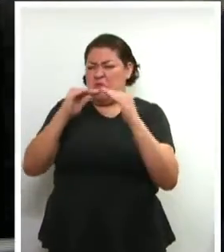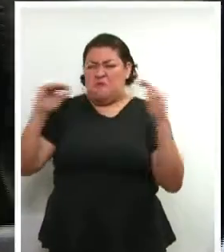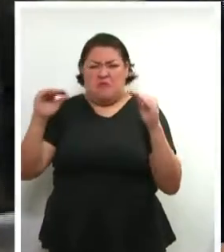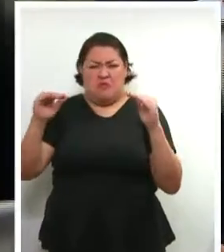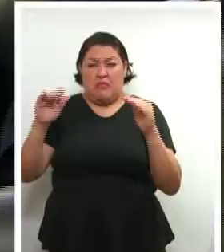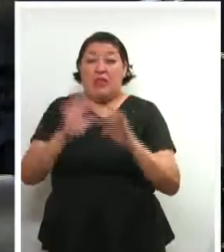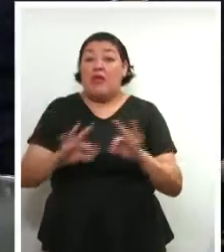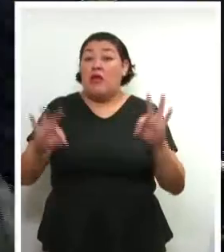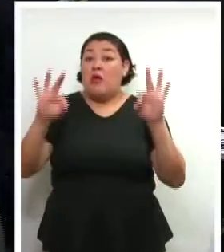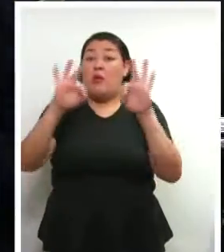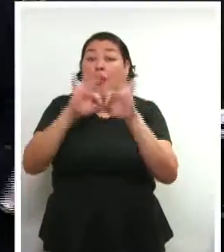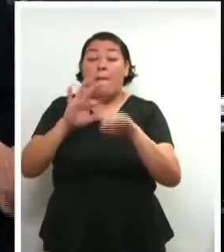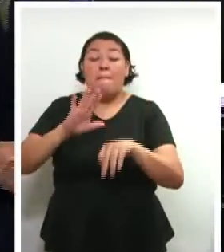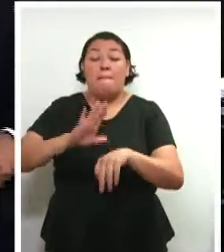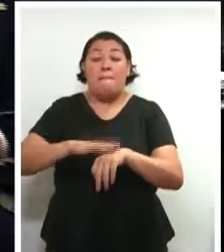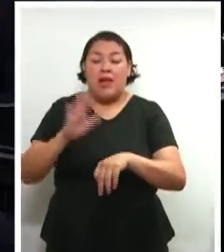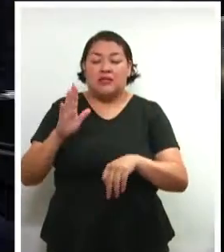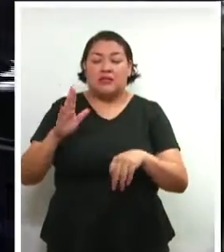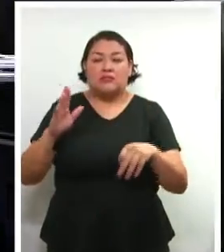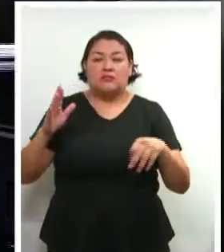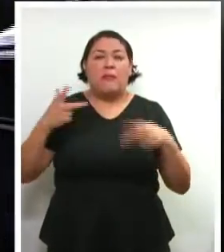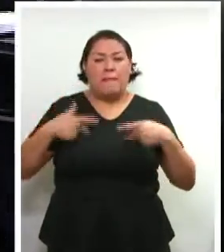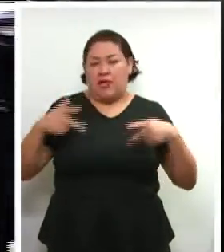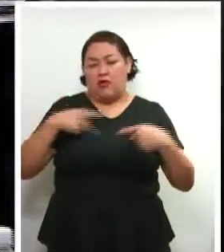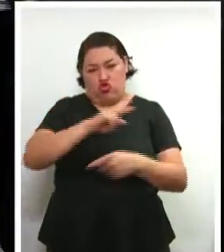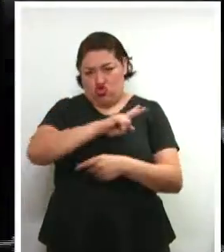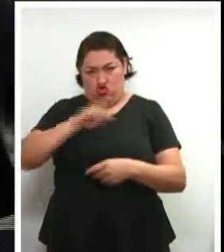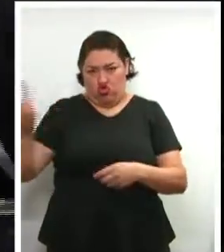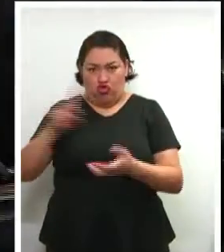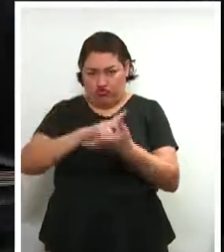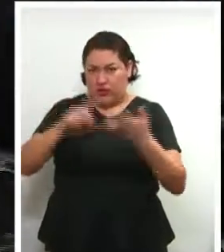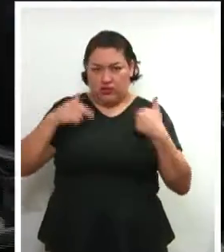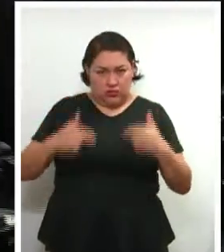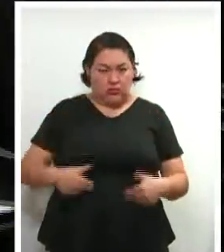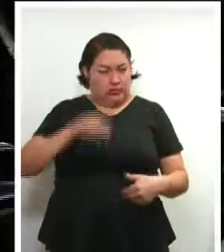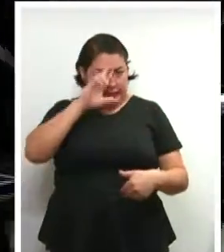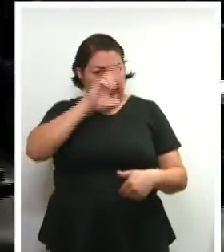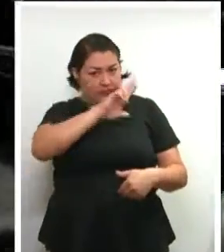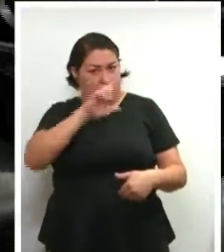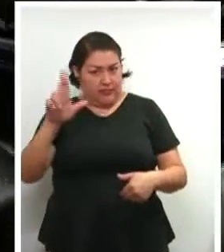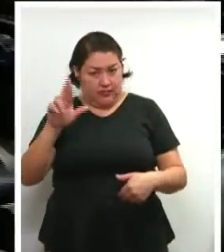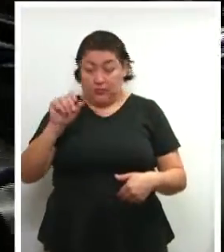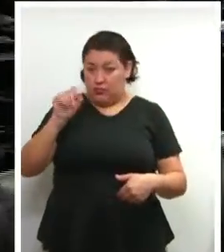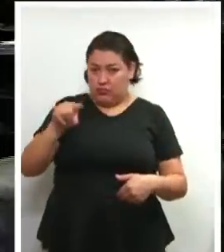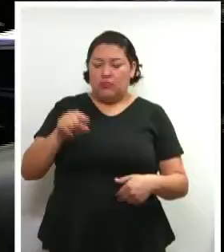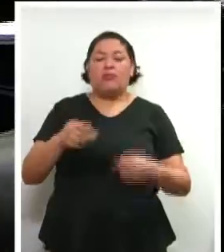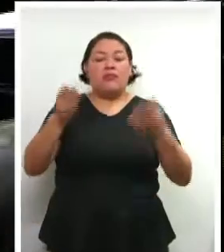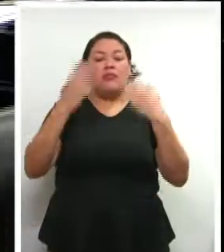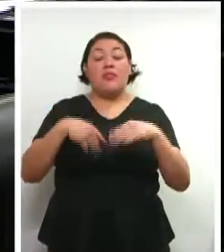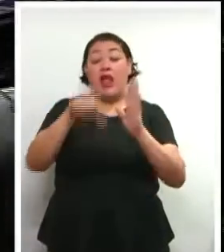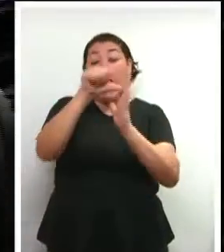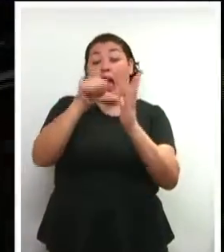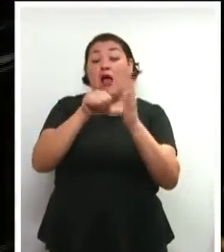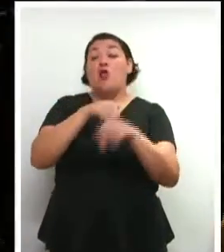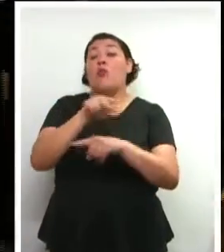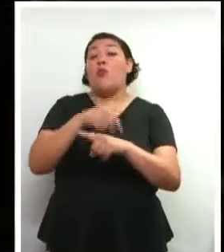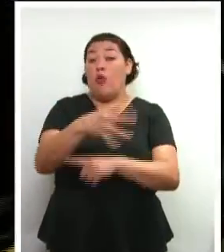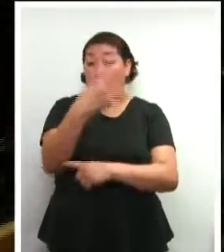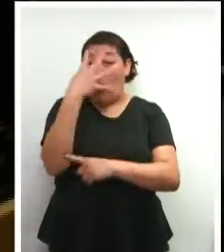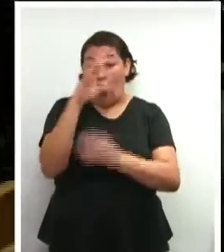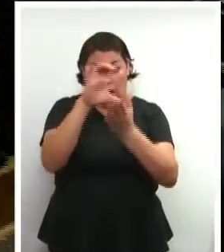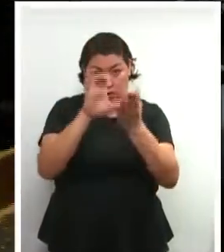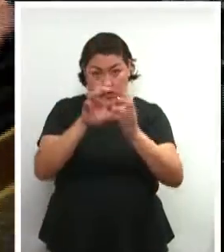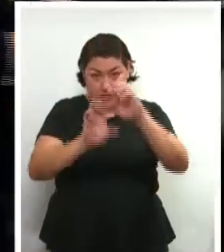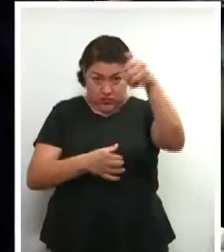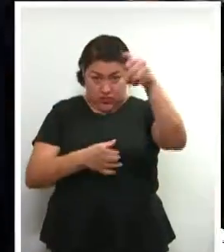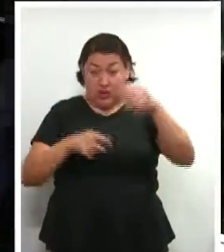de los habitantes de esta. En el mismo tenor, el artículo 4 nos señala que toda